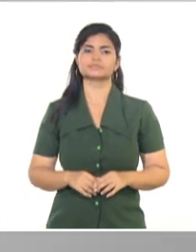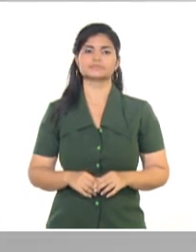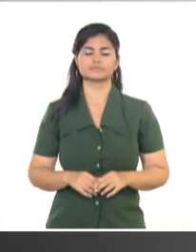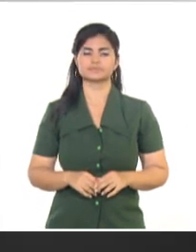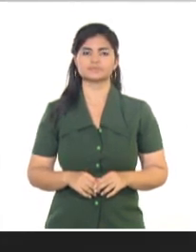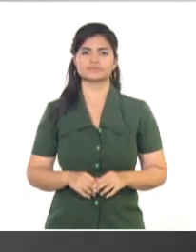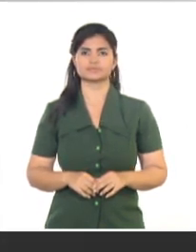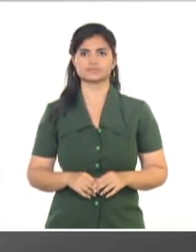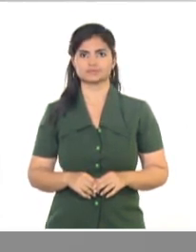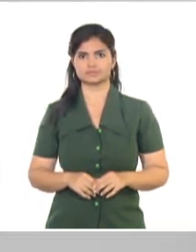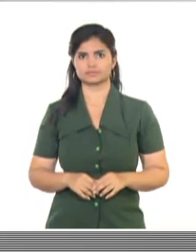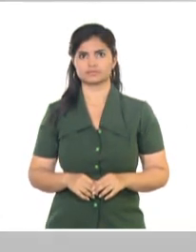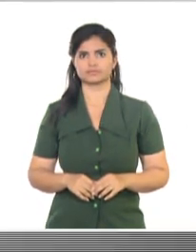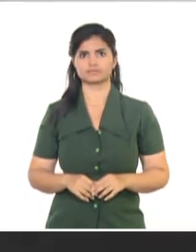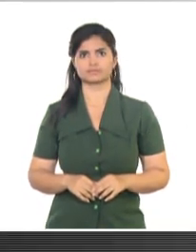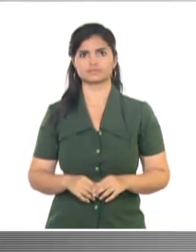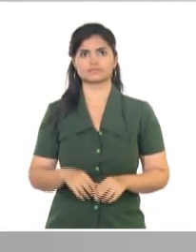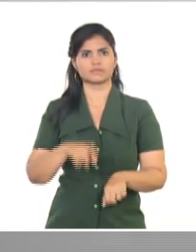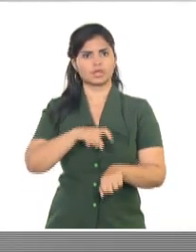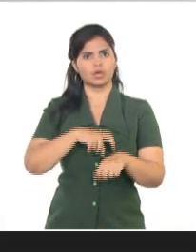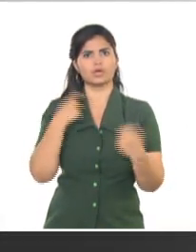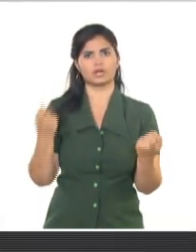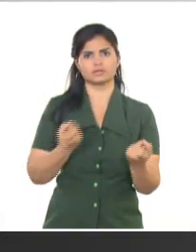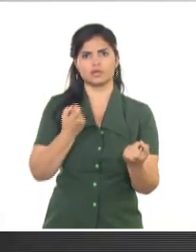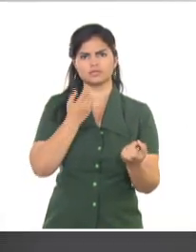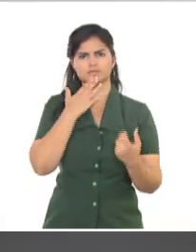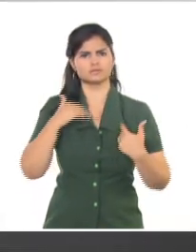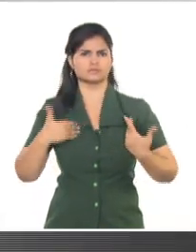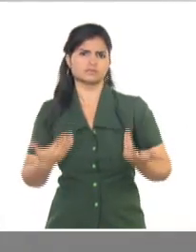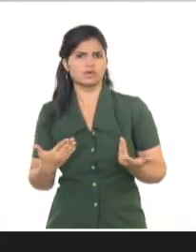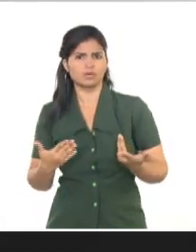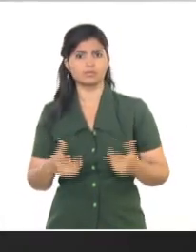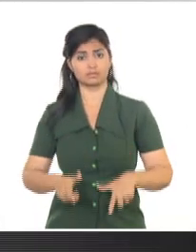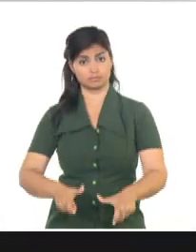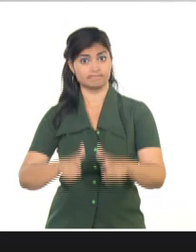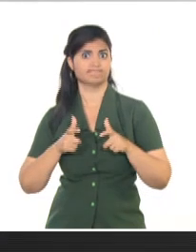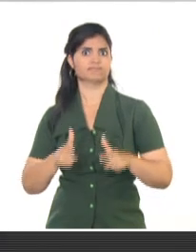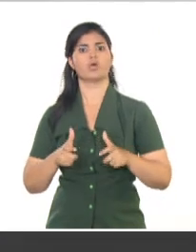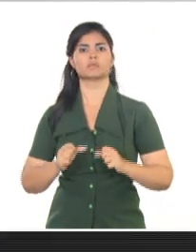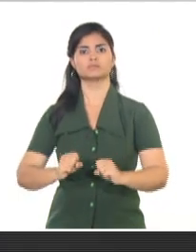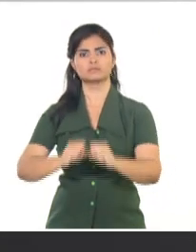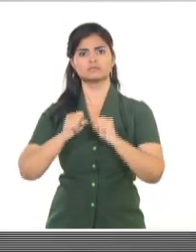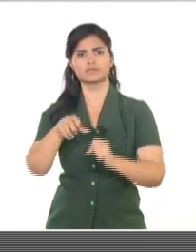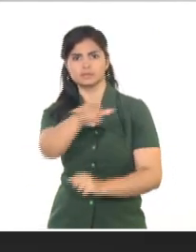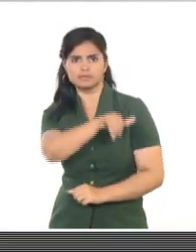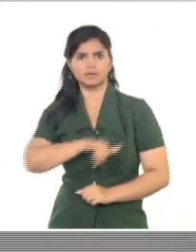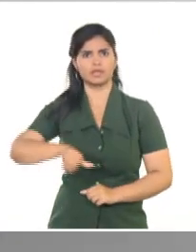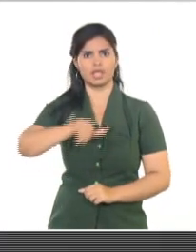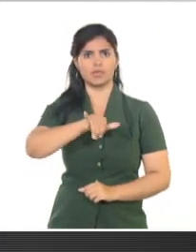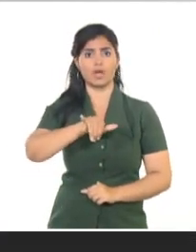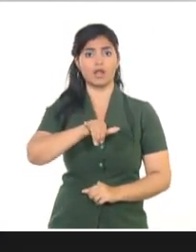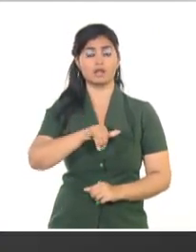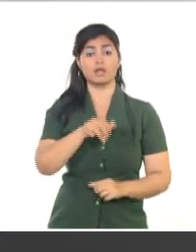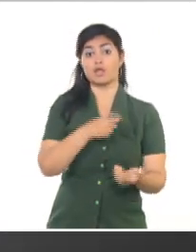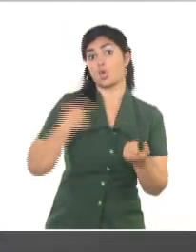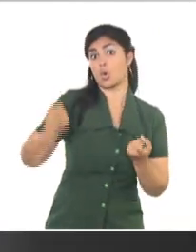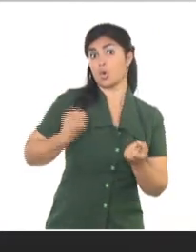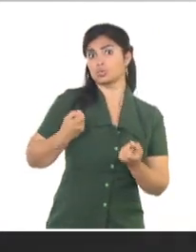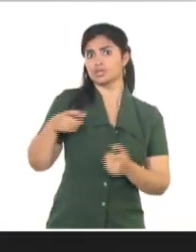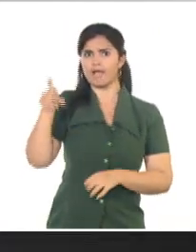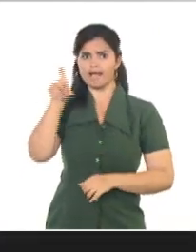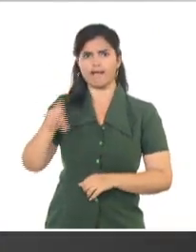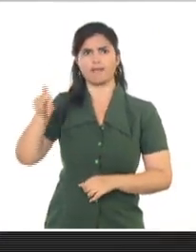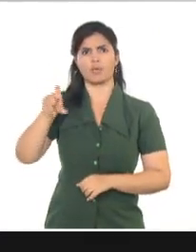tanques en la hora del combate, deben ser como la caballería camagüeyana de Ignacio